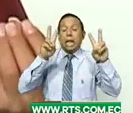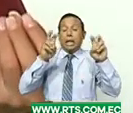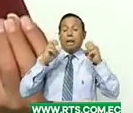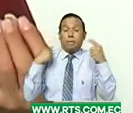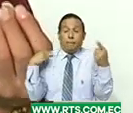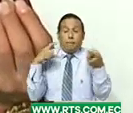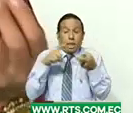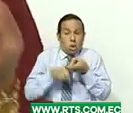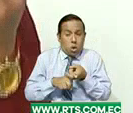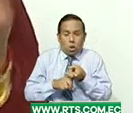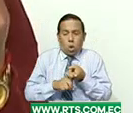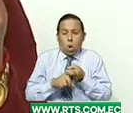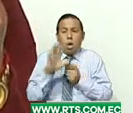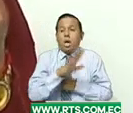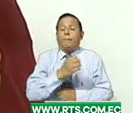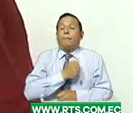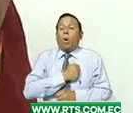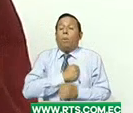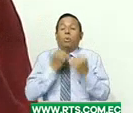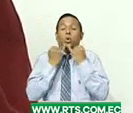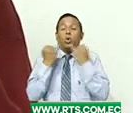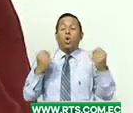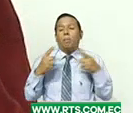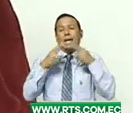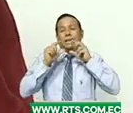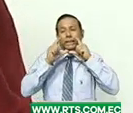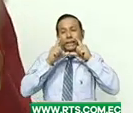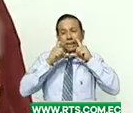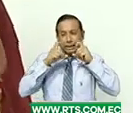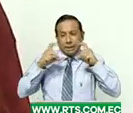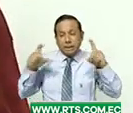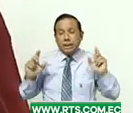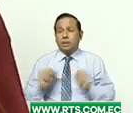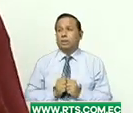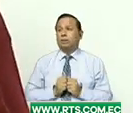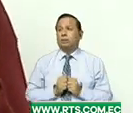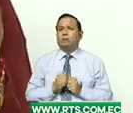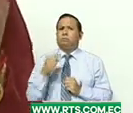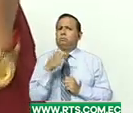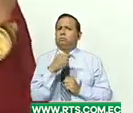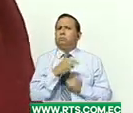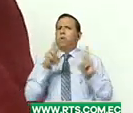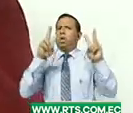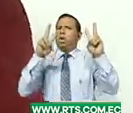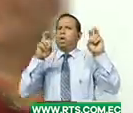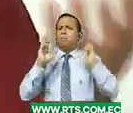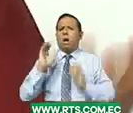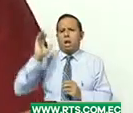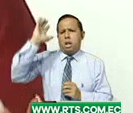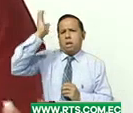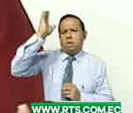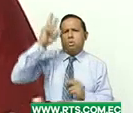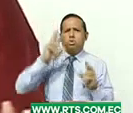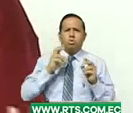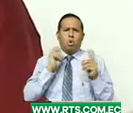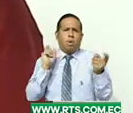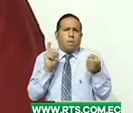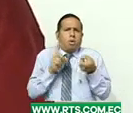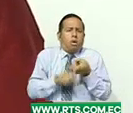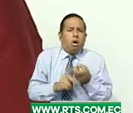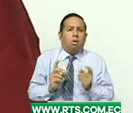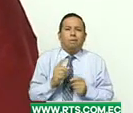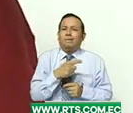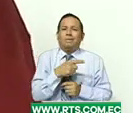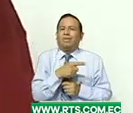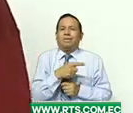preparada para tal vez para dar un discurso en el idioma español, o tal vez dentro de una asamblea donde que